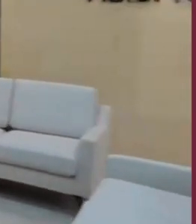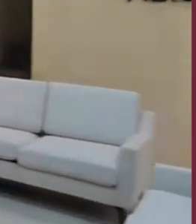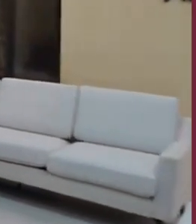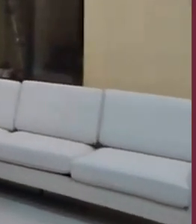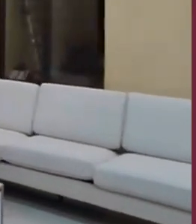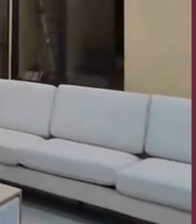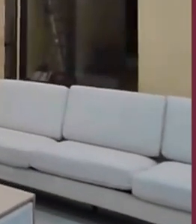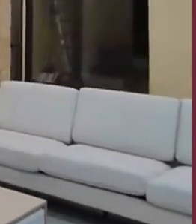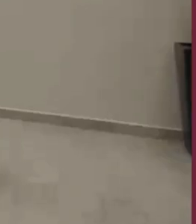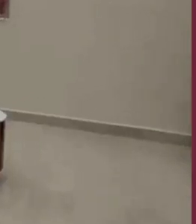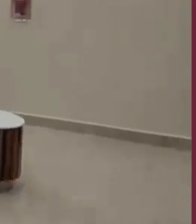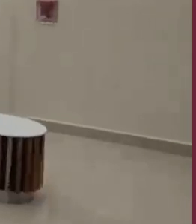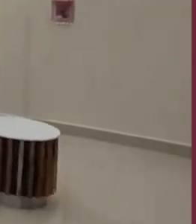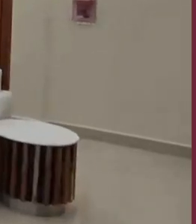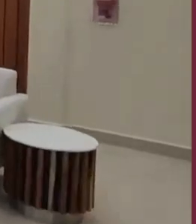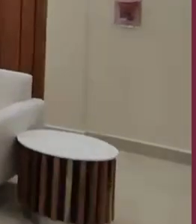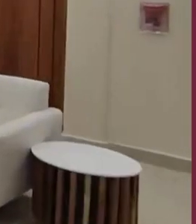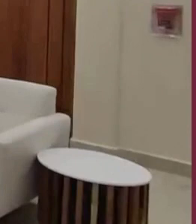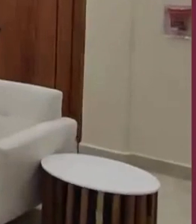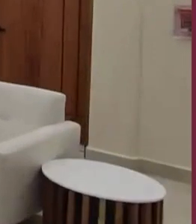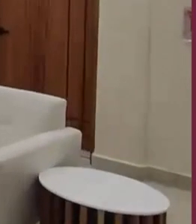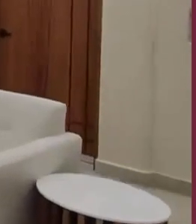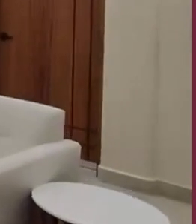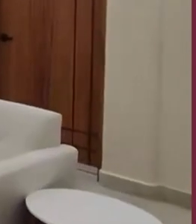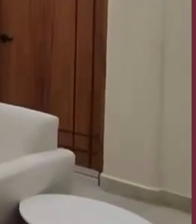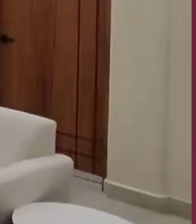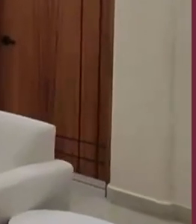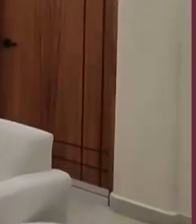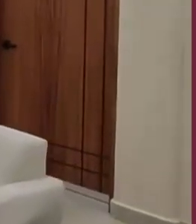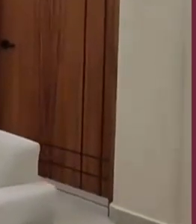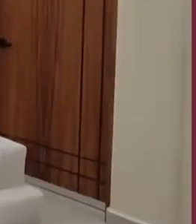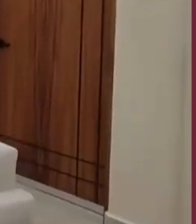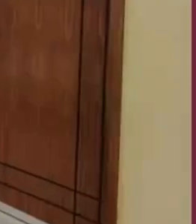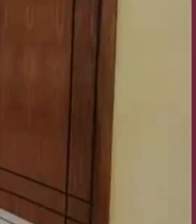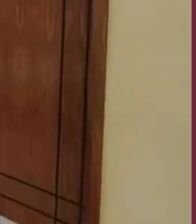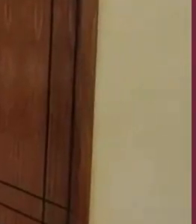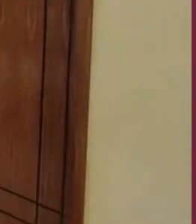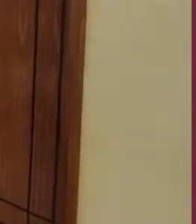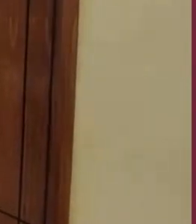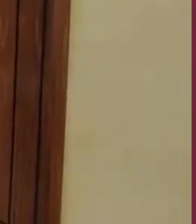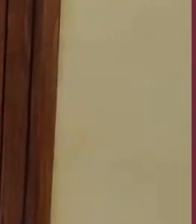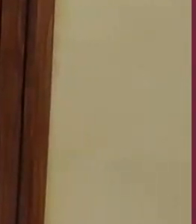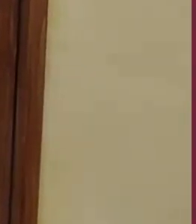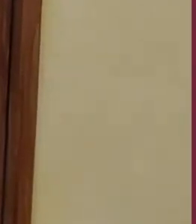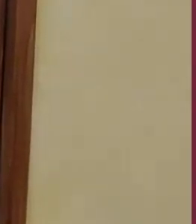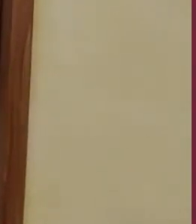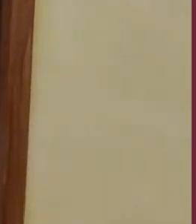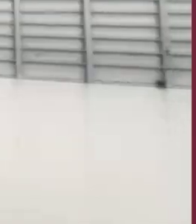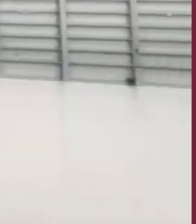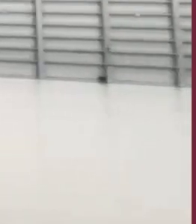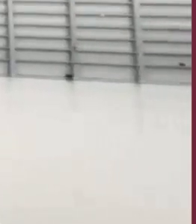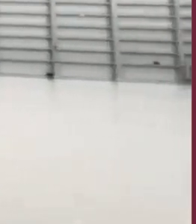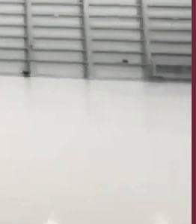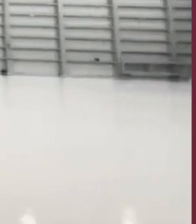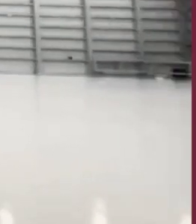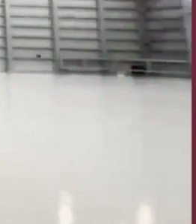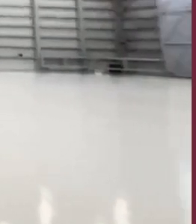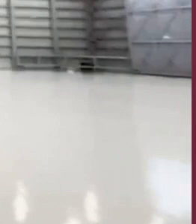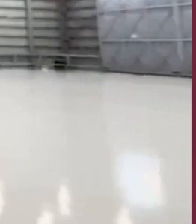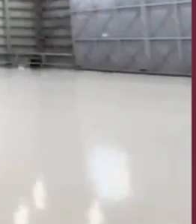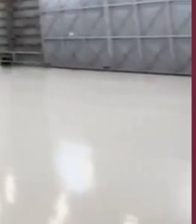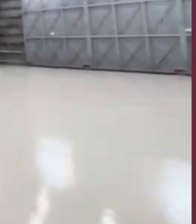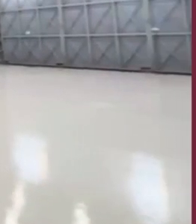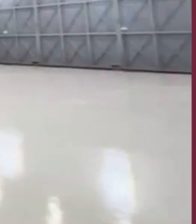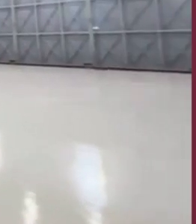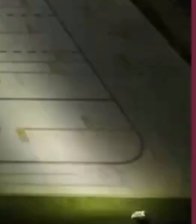base fija, FBO, con salón de oficial para mandatarios y diversas salas de última espera y oficinas diversas. Un